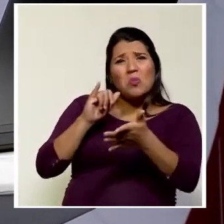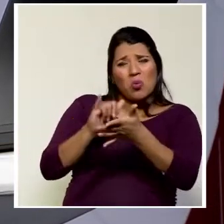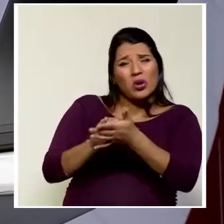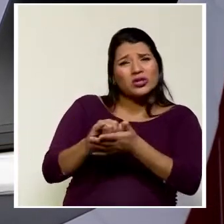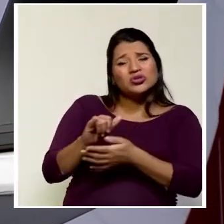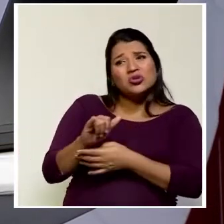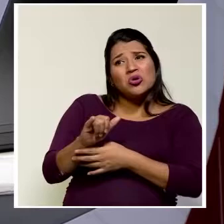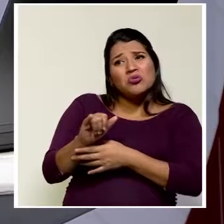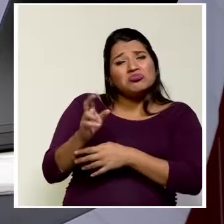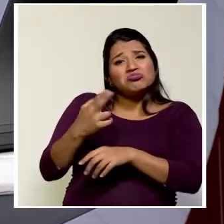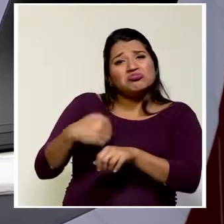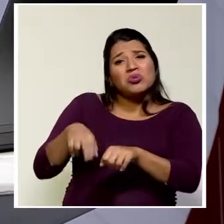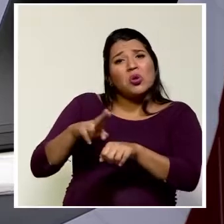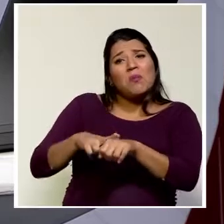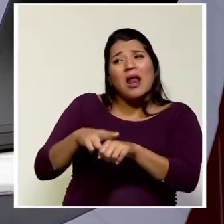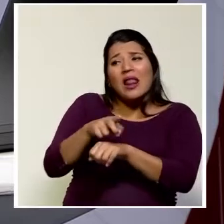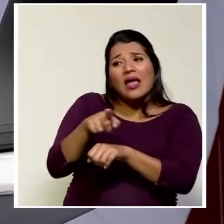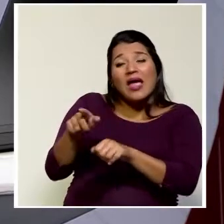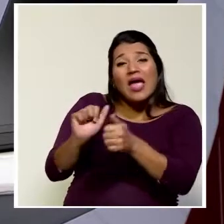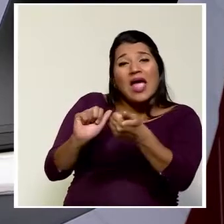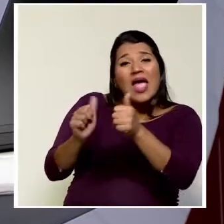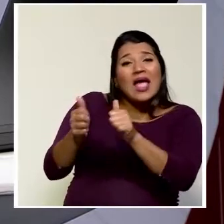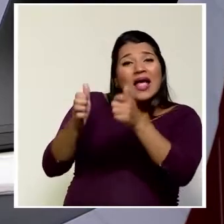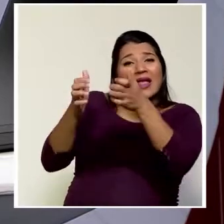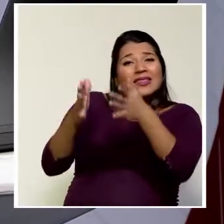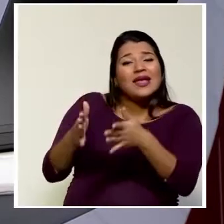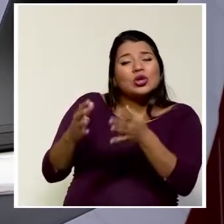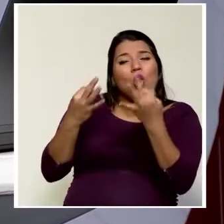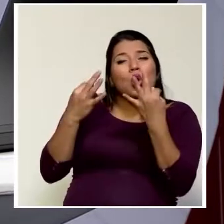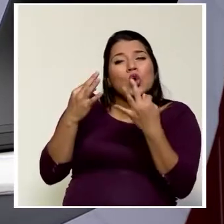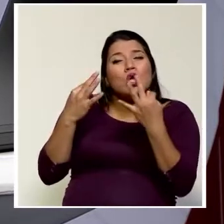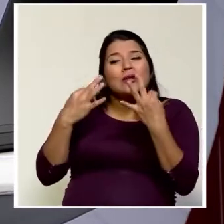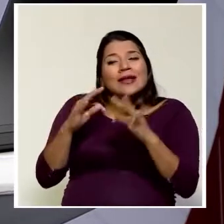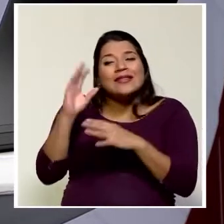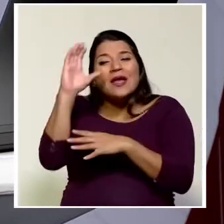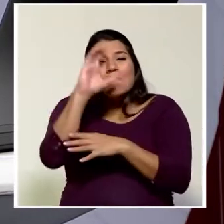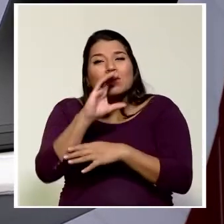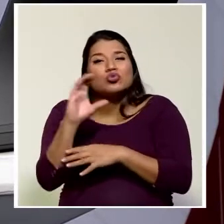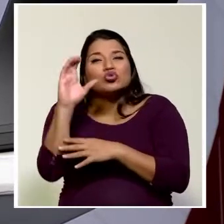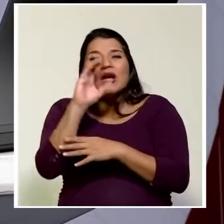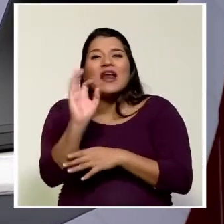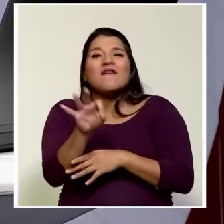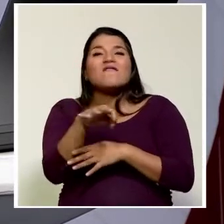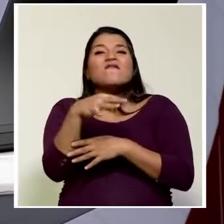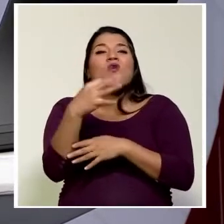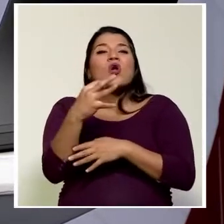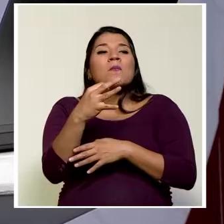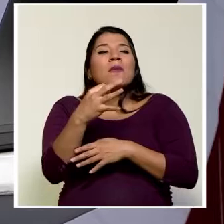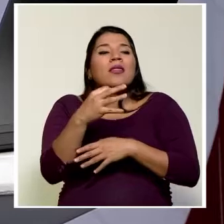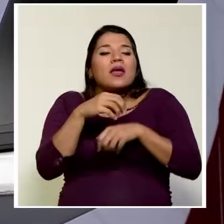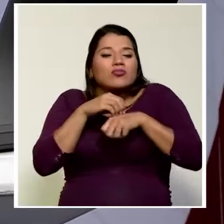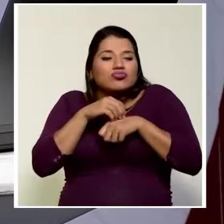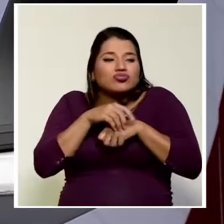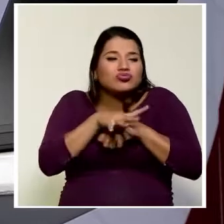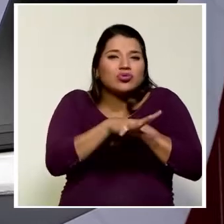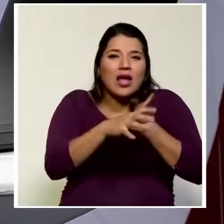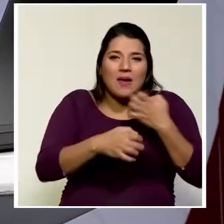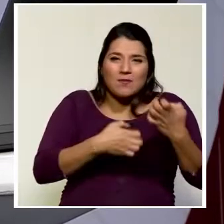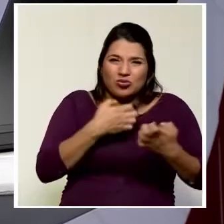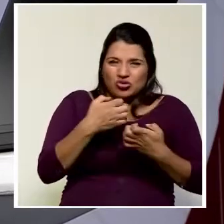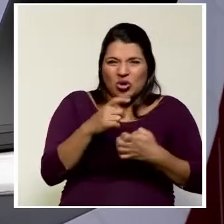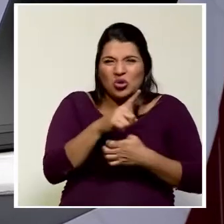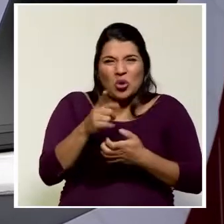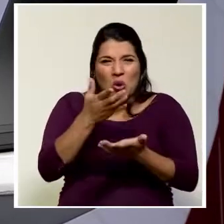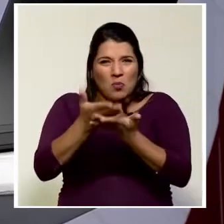presidenciales busquen formas de transmitir más una emoción que las propuestas, porque las propuestas ya hay que ir a escucharlas